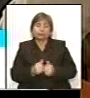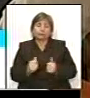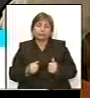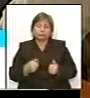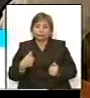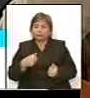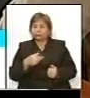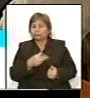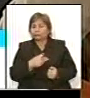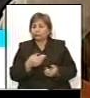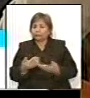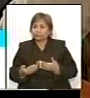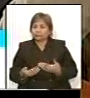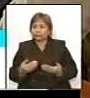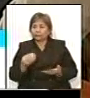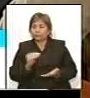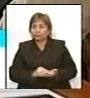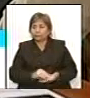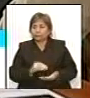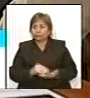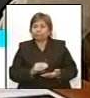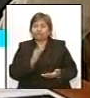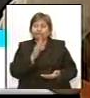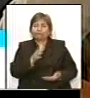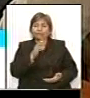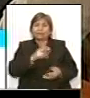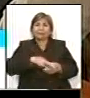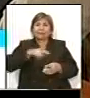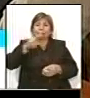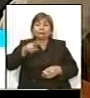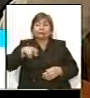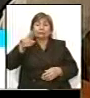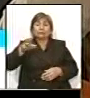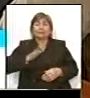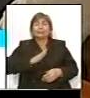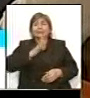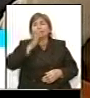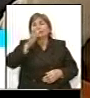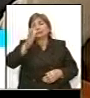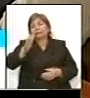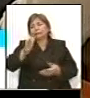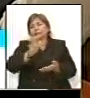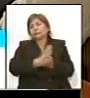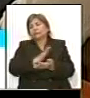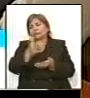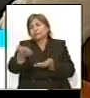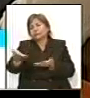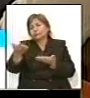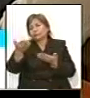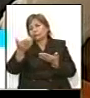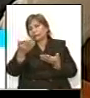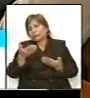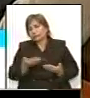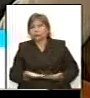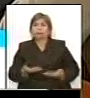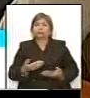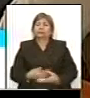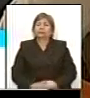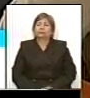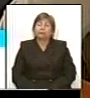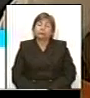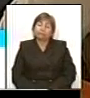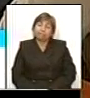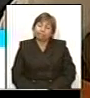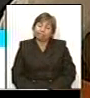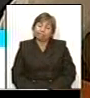Lima y tenemos que muchas veces ir hasta las regiones para poder gestionarlas y tramitarlas. Bueno,